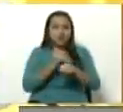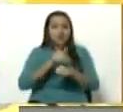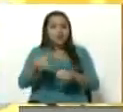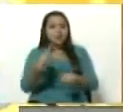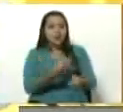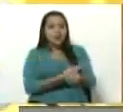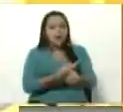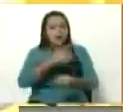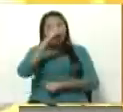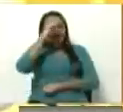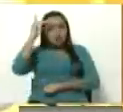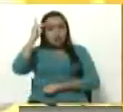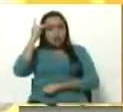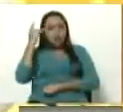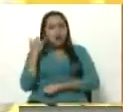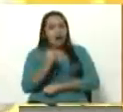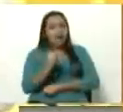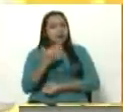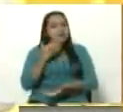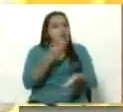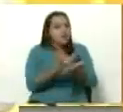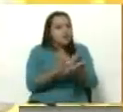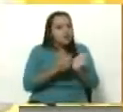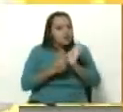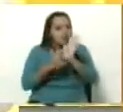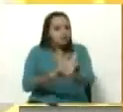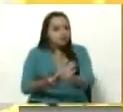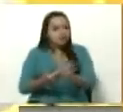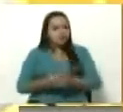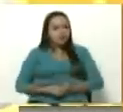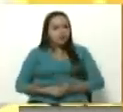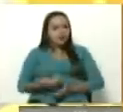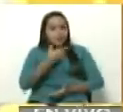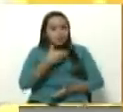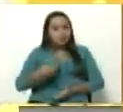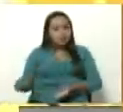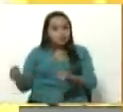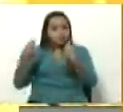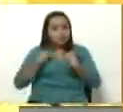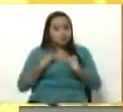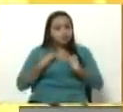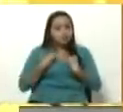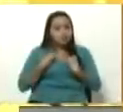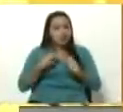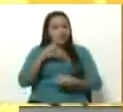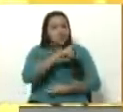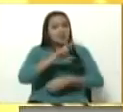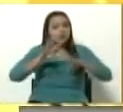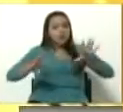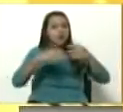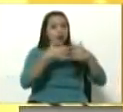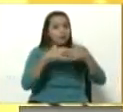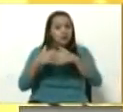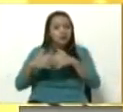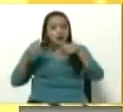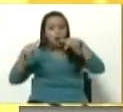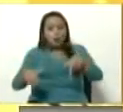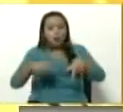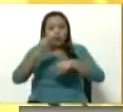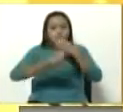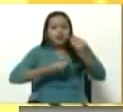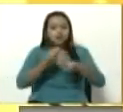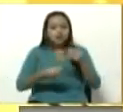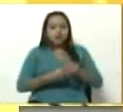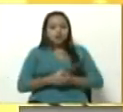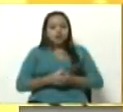Diosdado Cabello es testigo de ello, porque nos confió más de 39 empresas, hoy producidas bajo